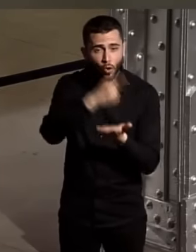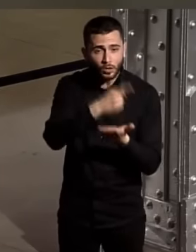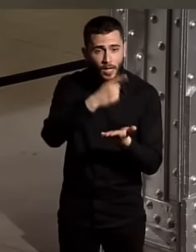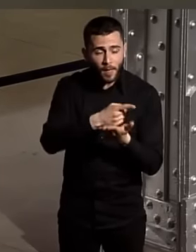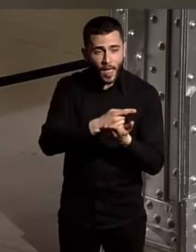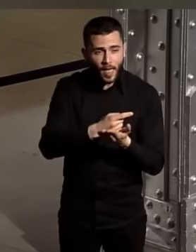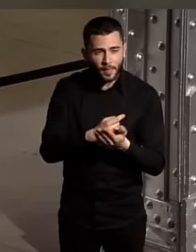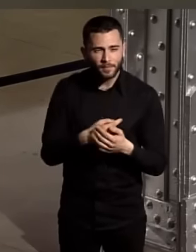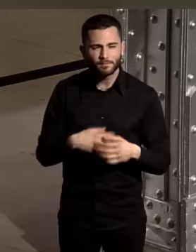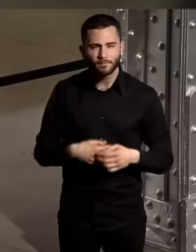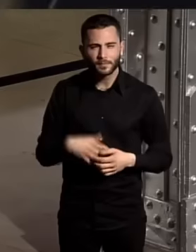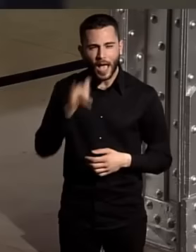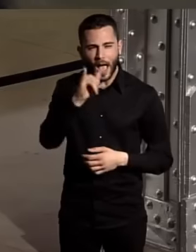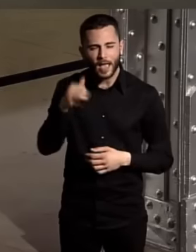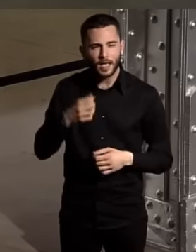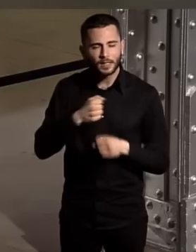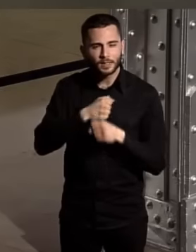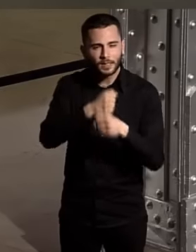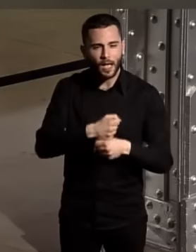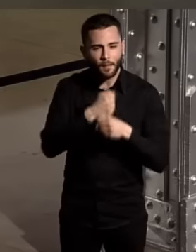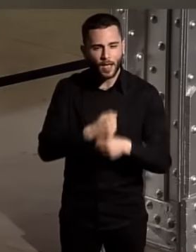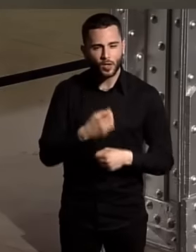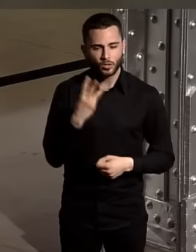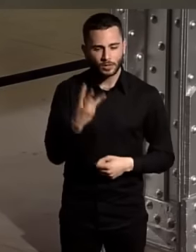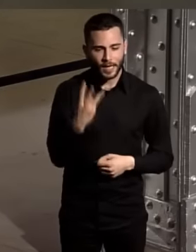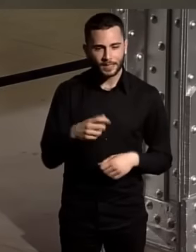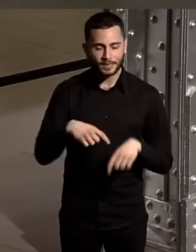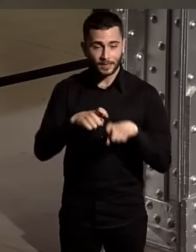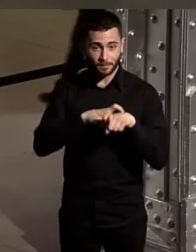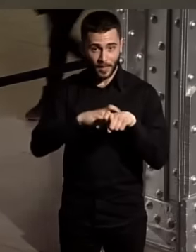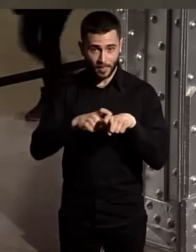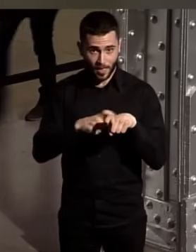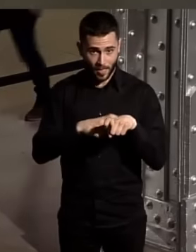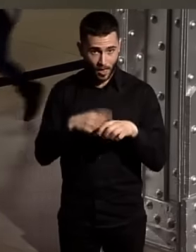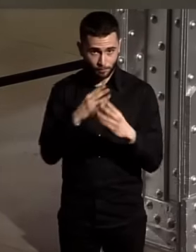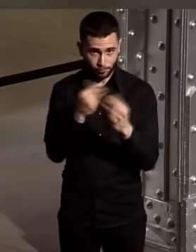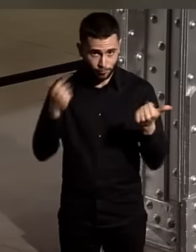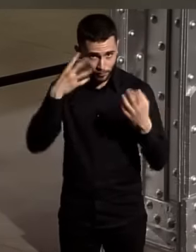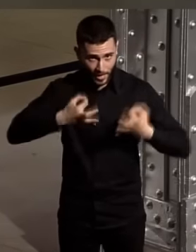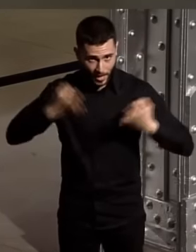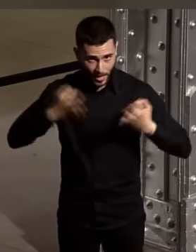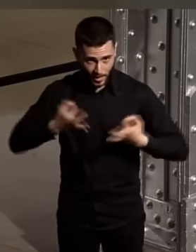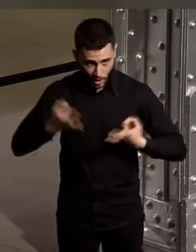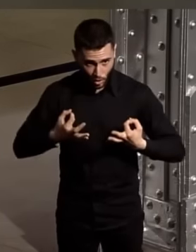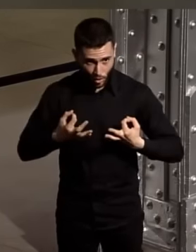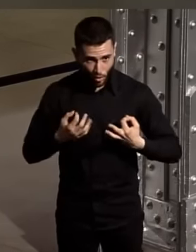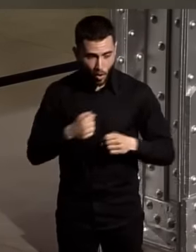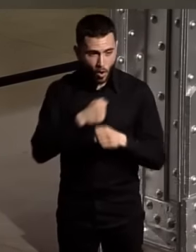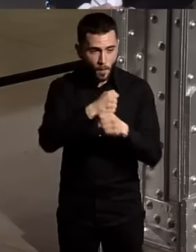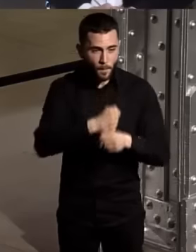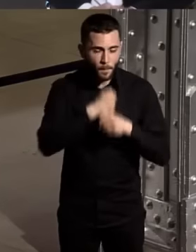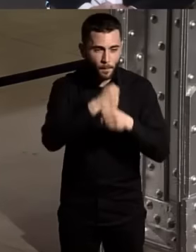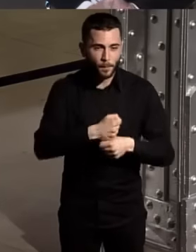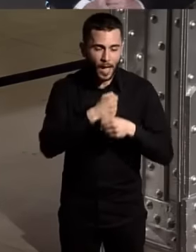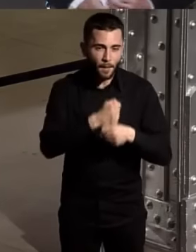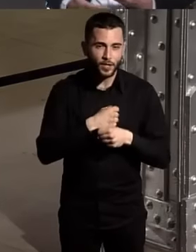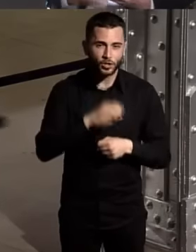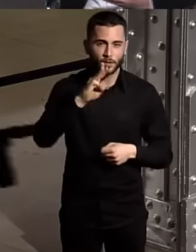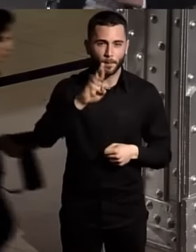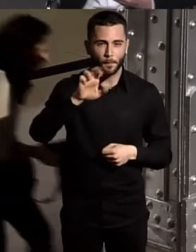caballos dos especies Por cierto amenazadas de extinción en peligro crítico de extinción los caballos de pretz walski que